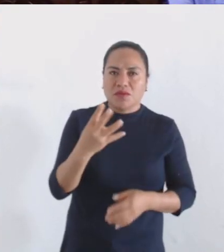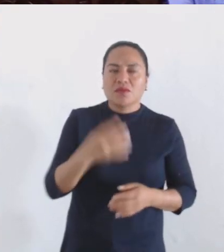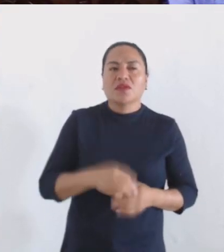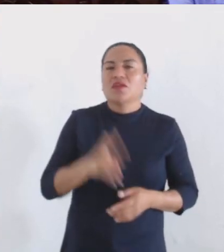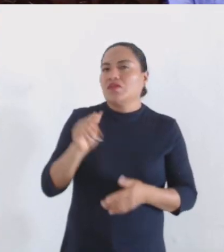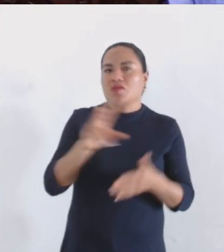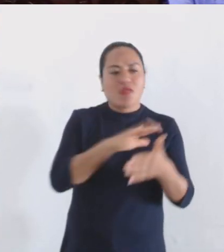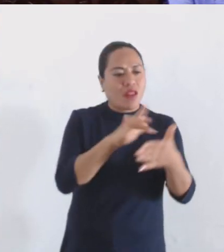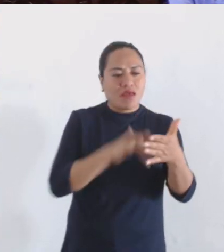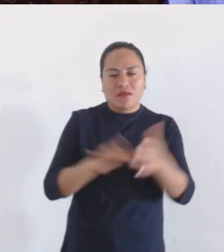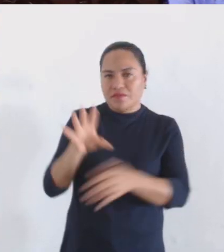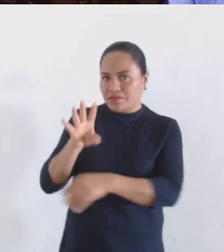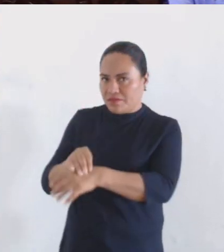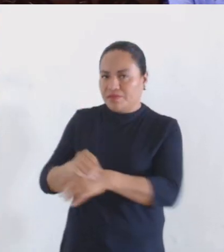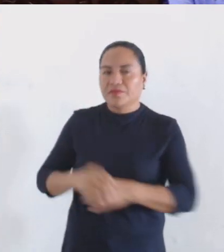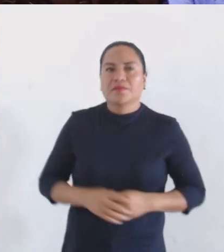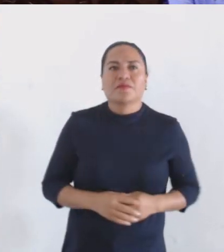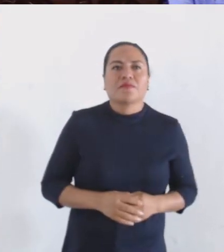con dispensa de lectura.